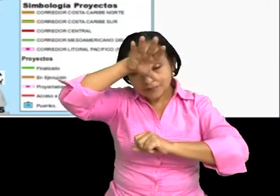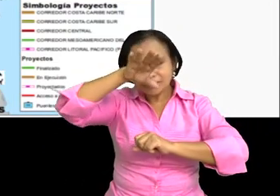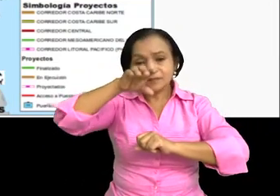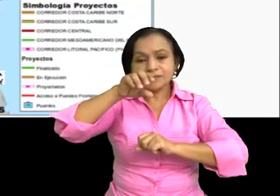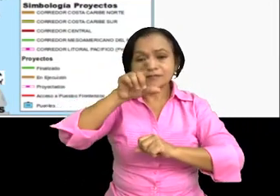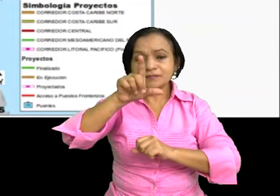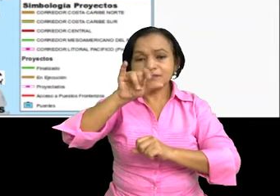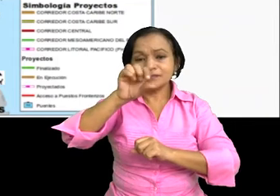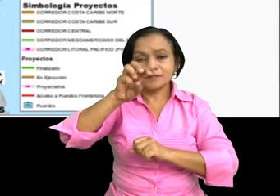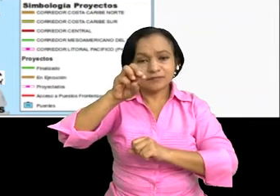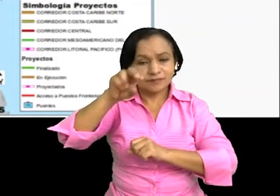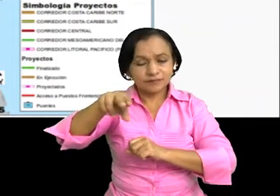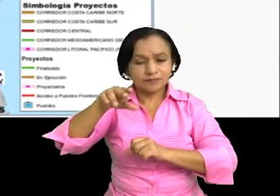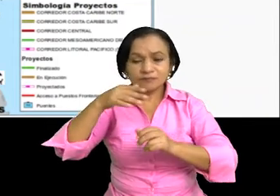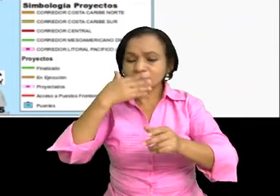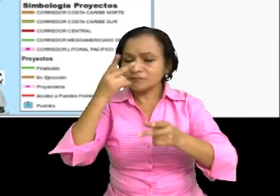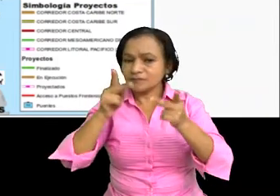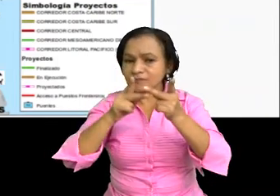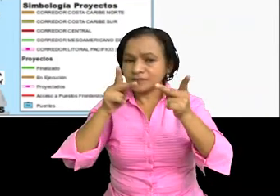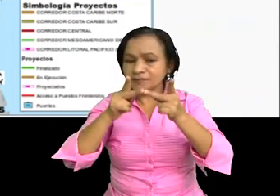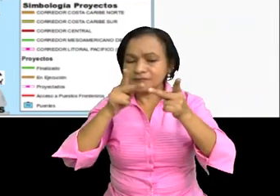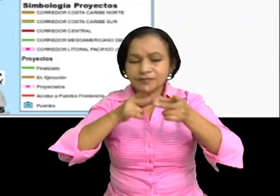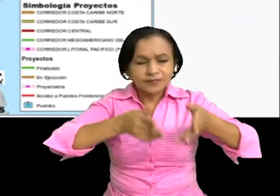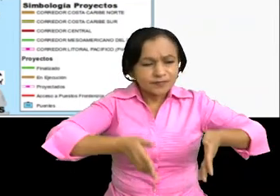una carretera extraordinaria